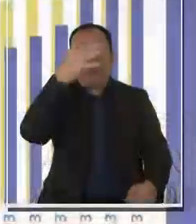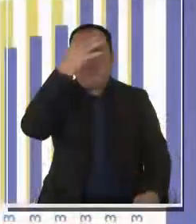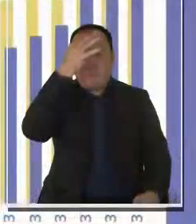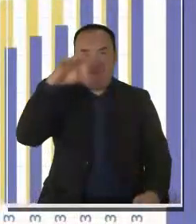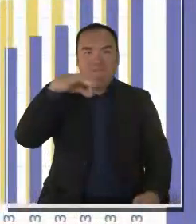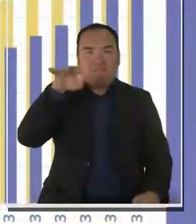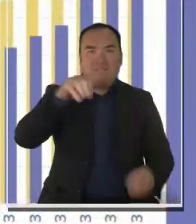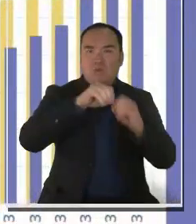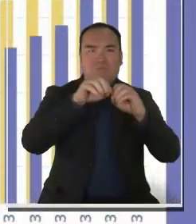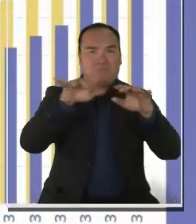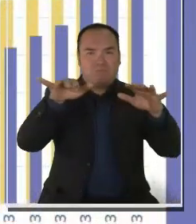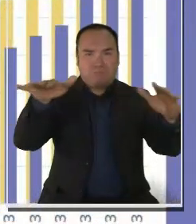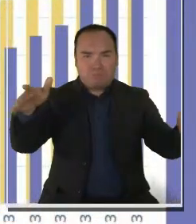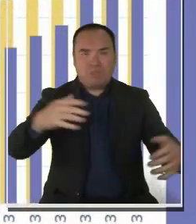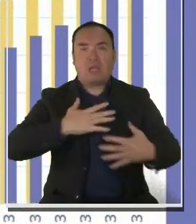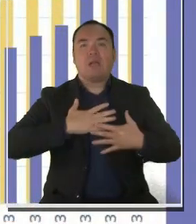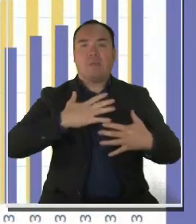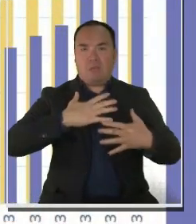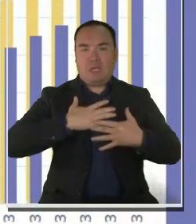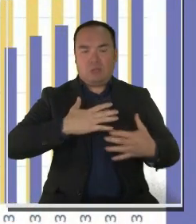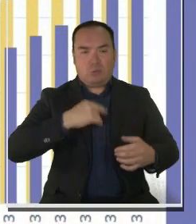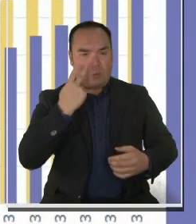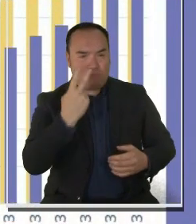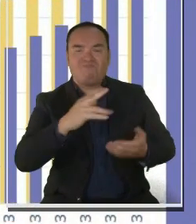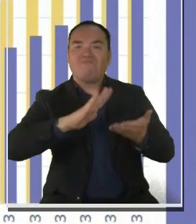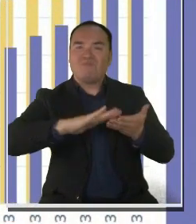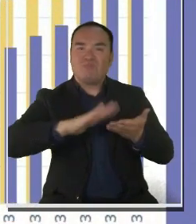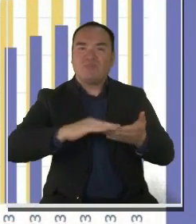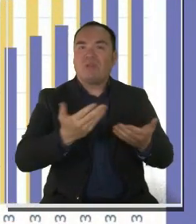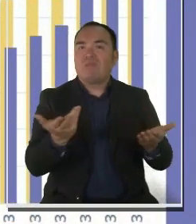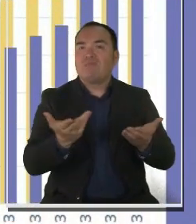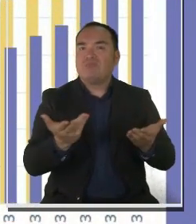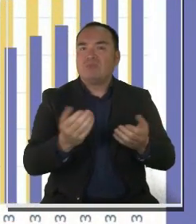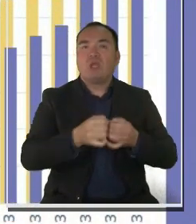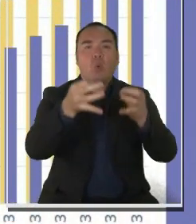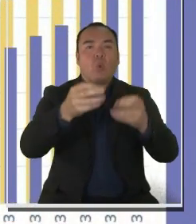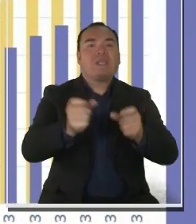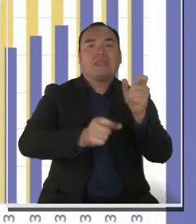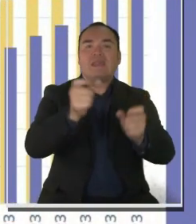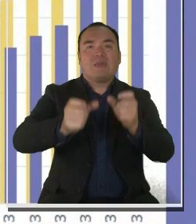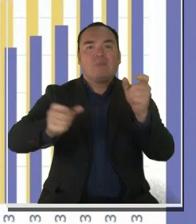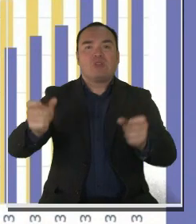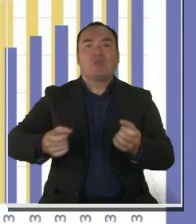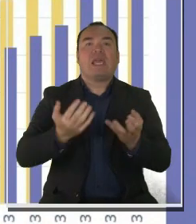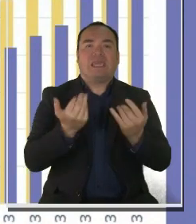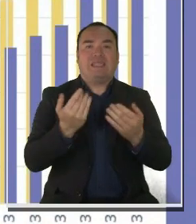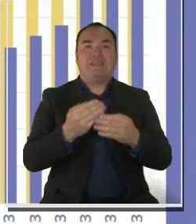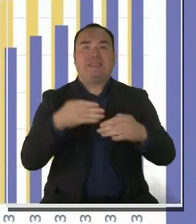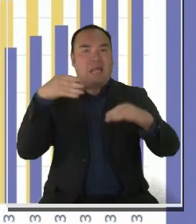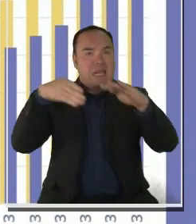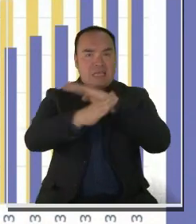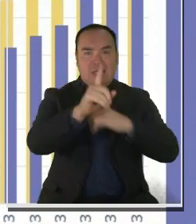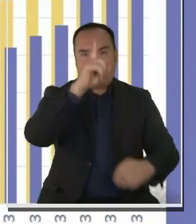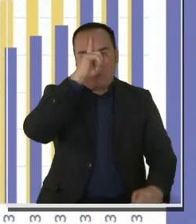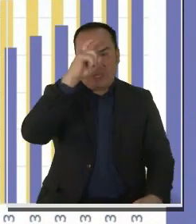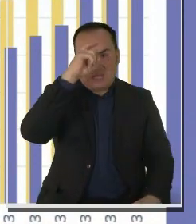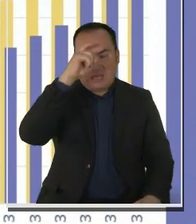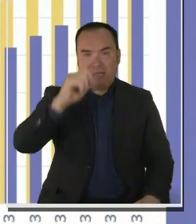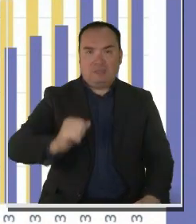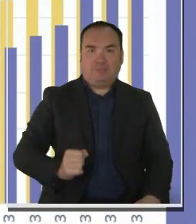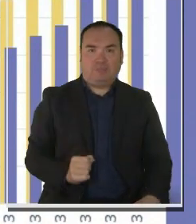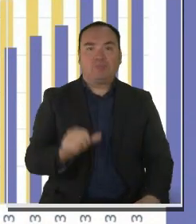y se refleja también en la cantidad de personas que han necesitado una hospitalización.